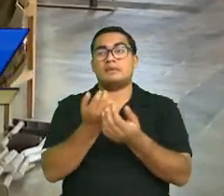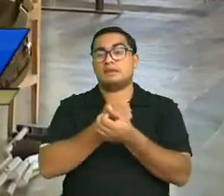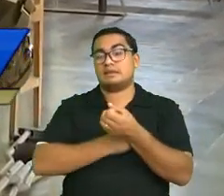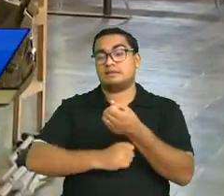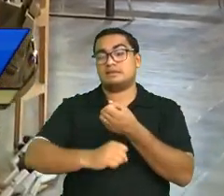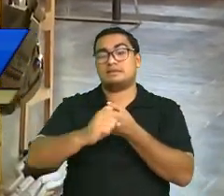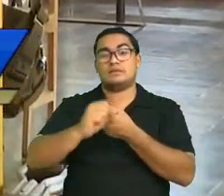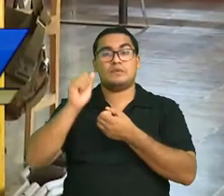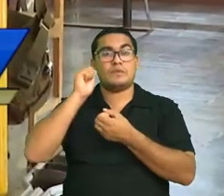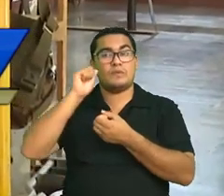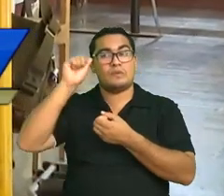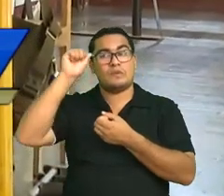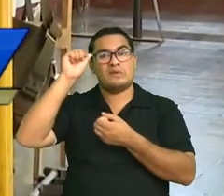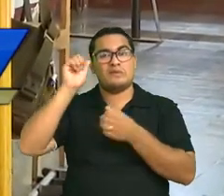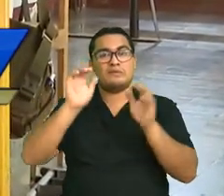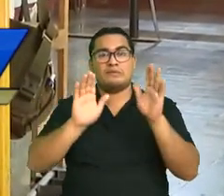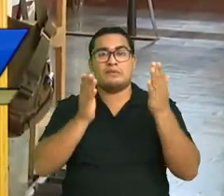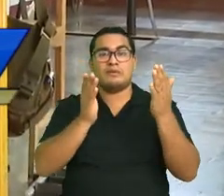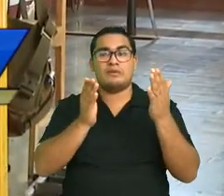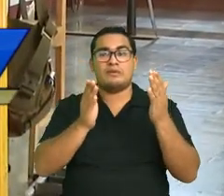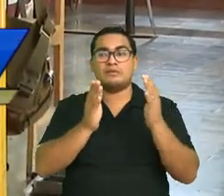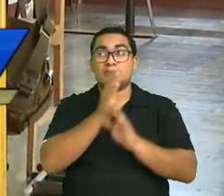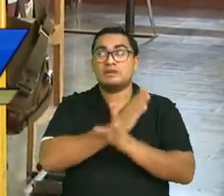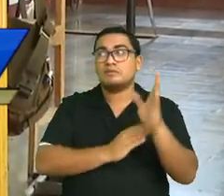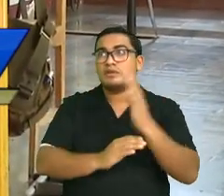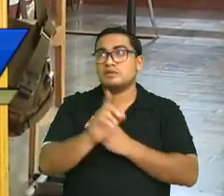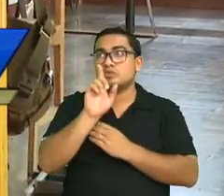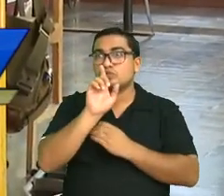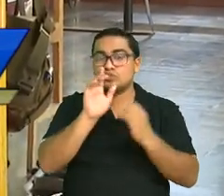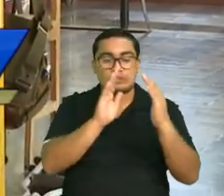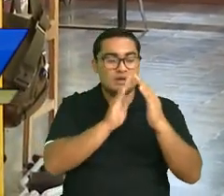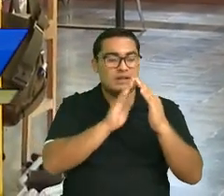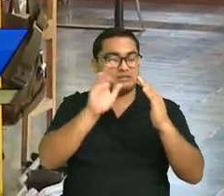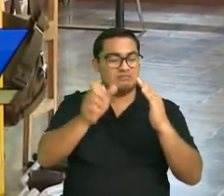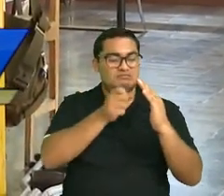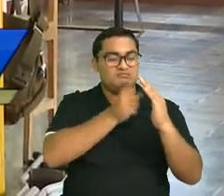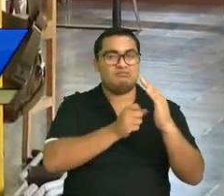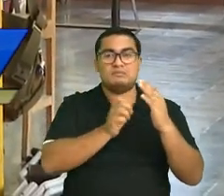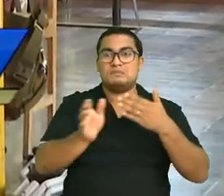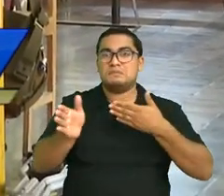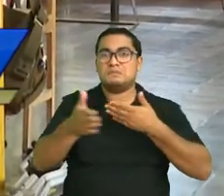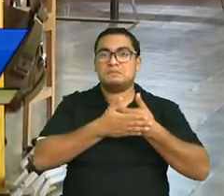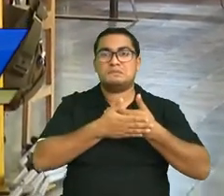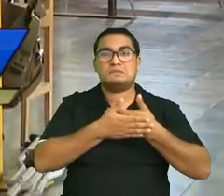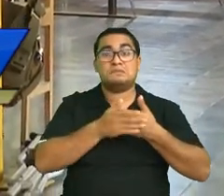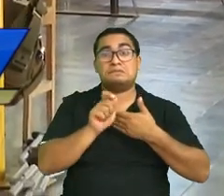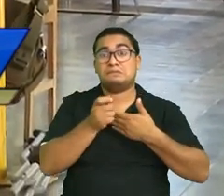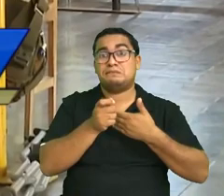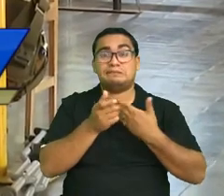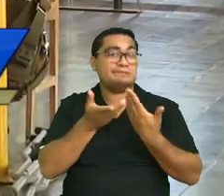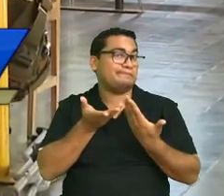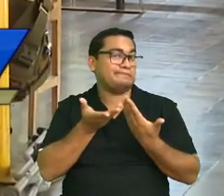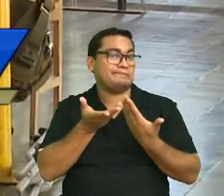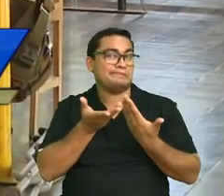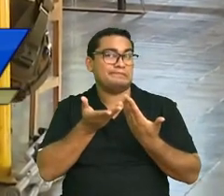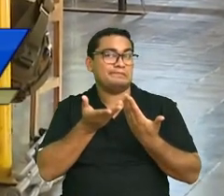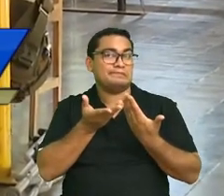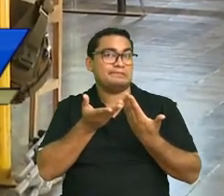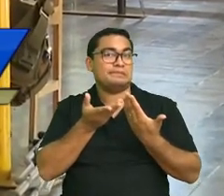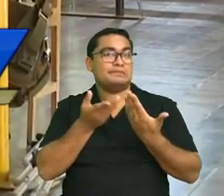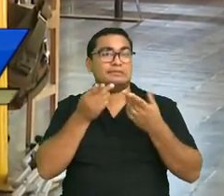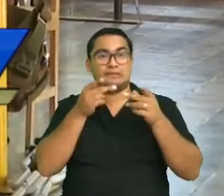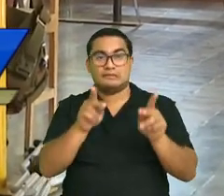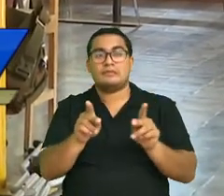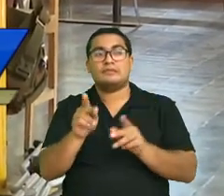adulto mayor en la casa encerrado. Y claro, nosotros logramos ver